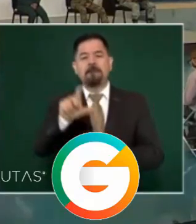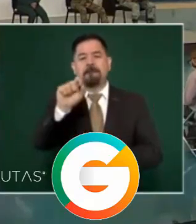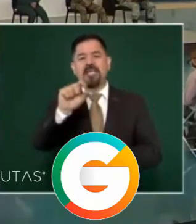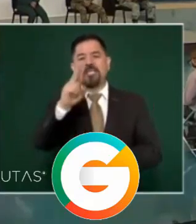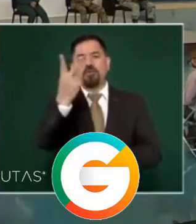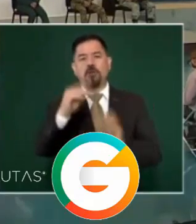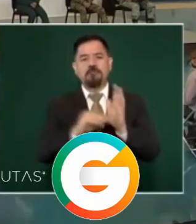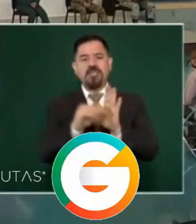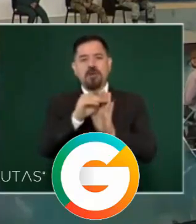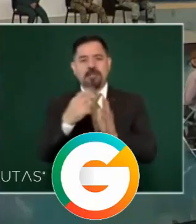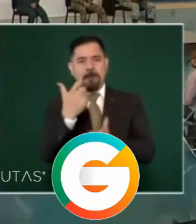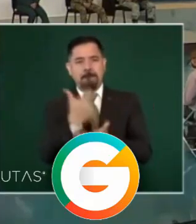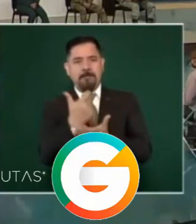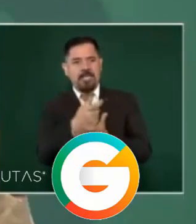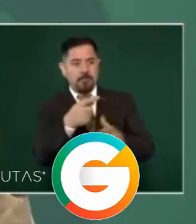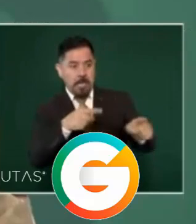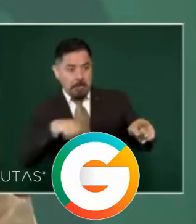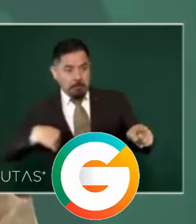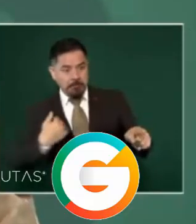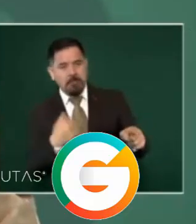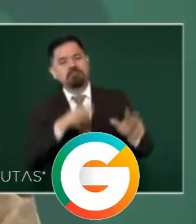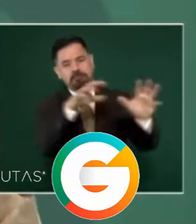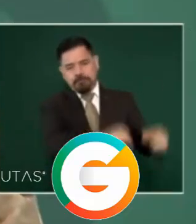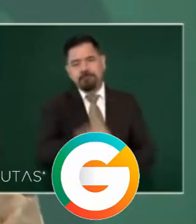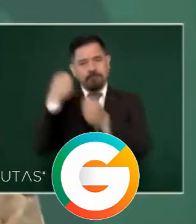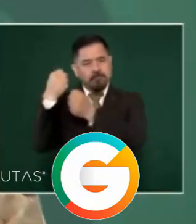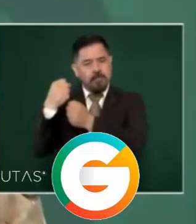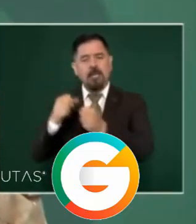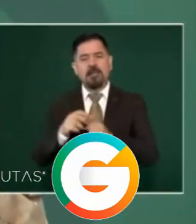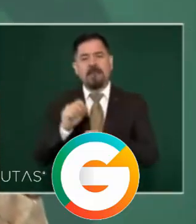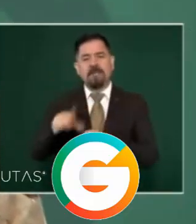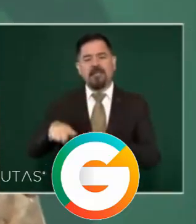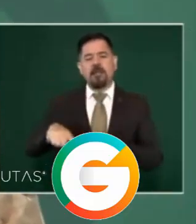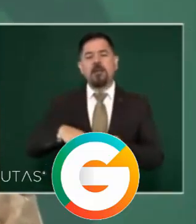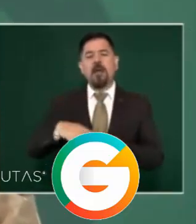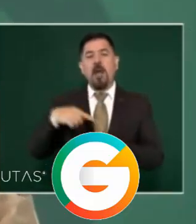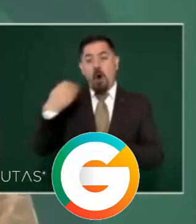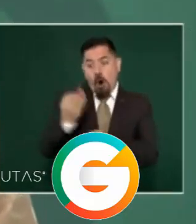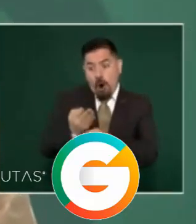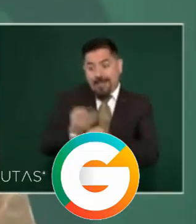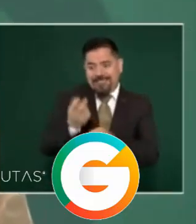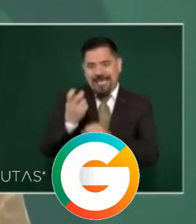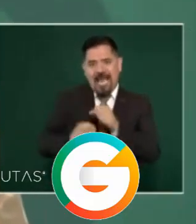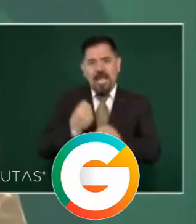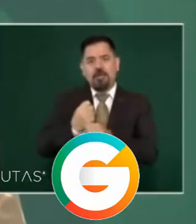de pesos en la administración y en el año casi 19 millones.